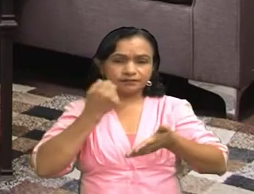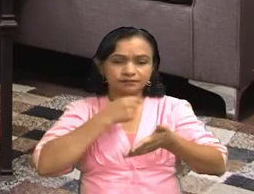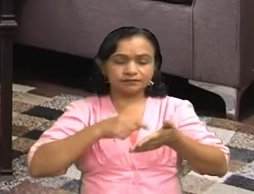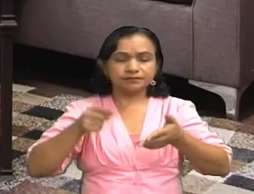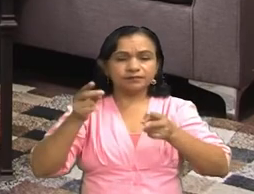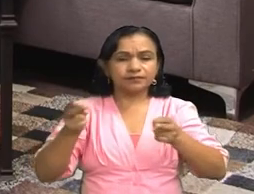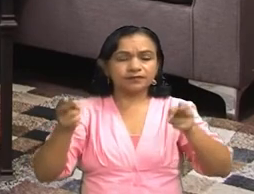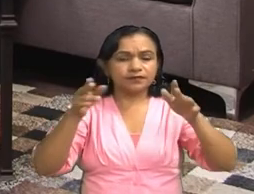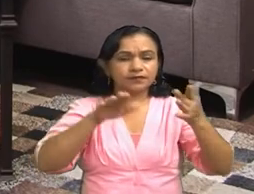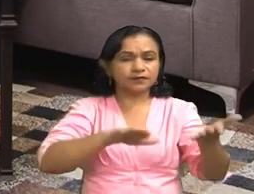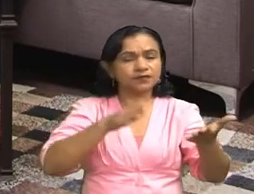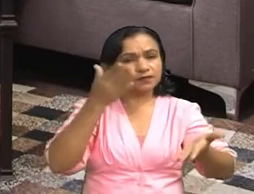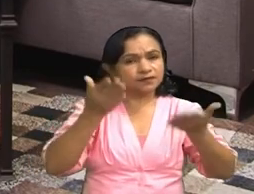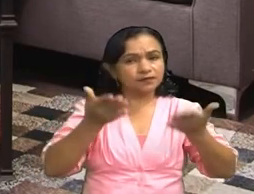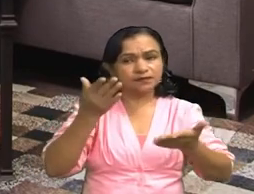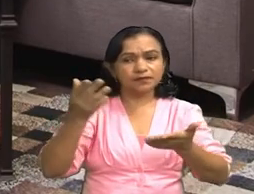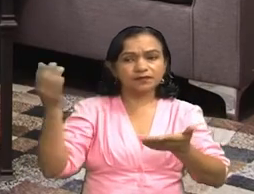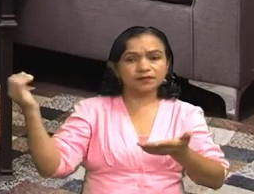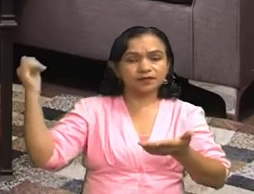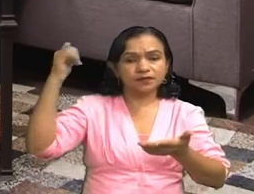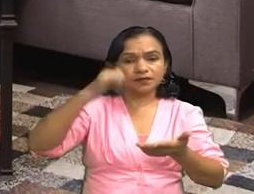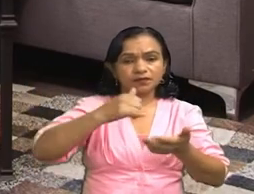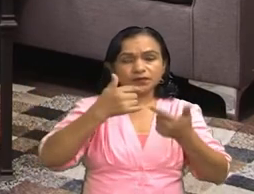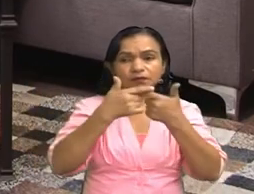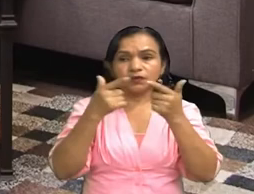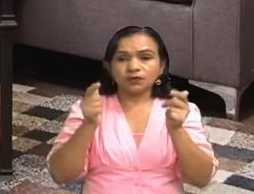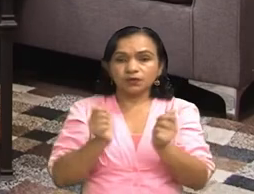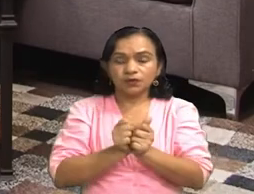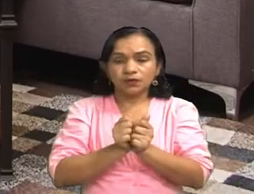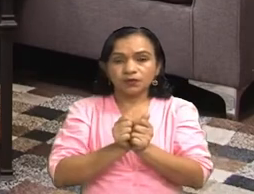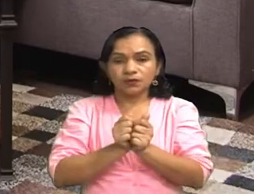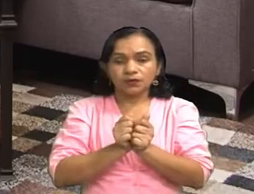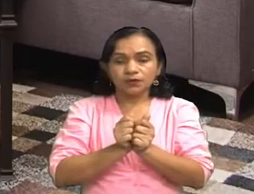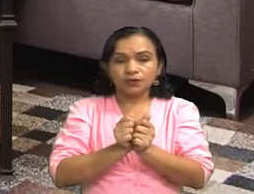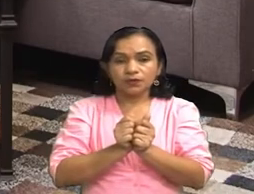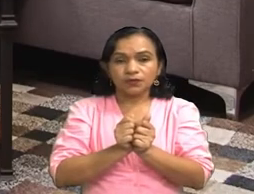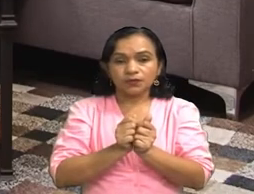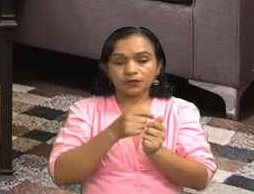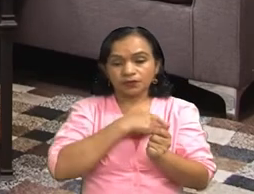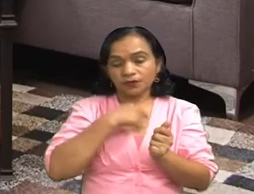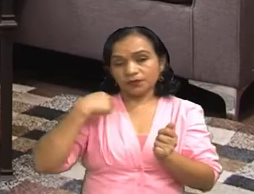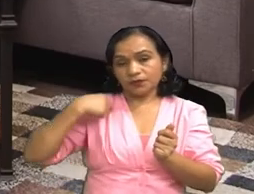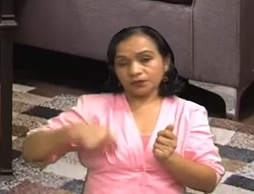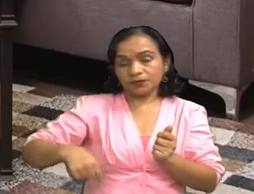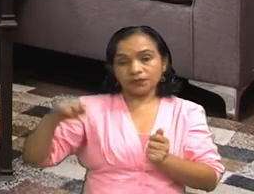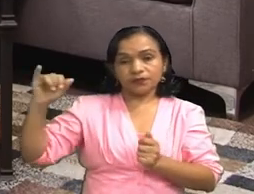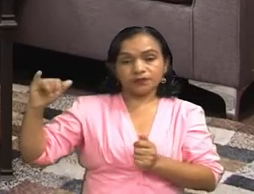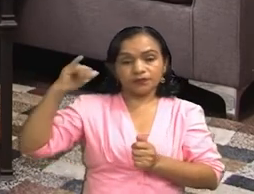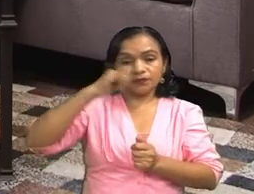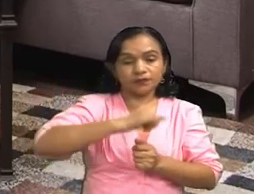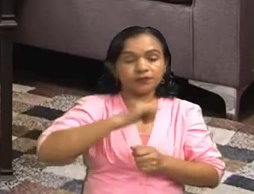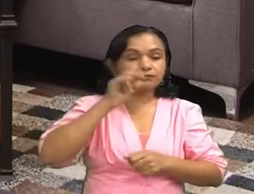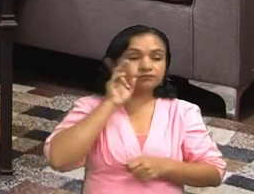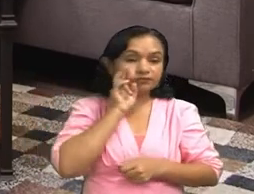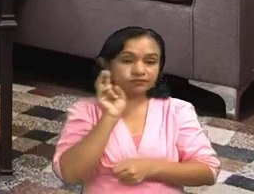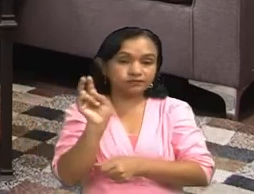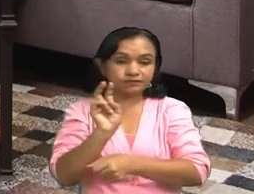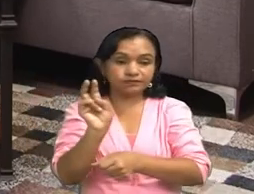de noviembre, viene un equipo ya de Taiwán, okay, a hacer las